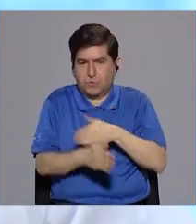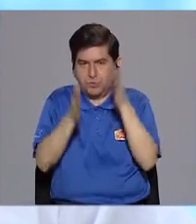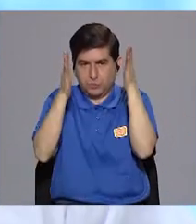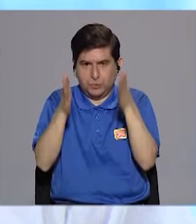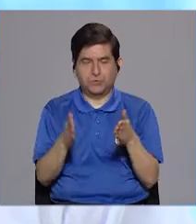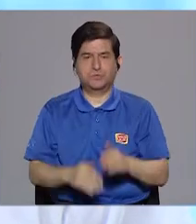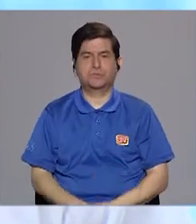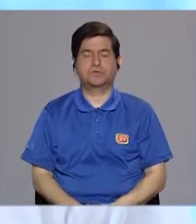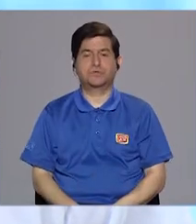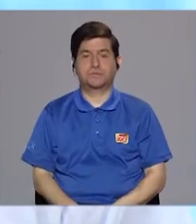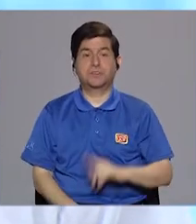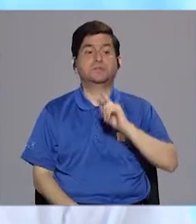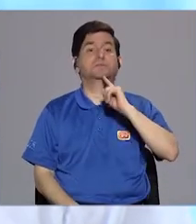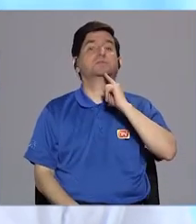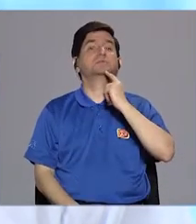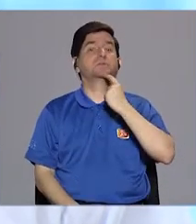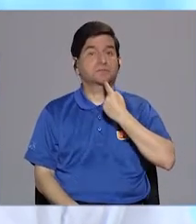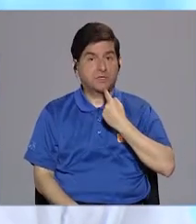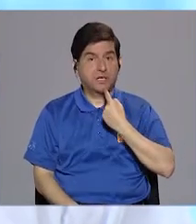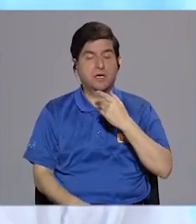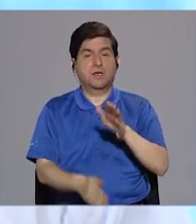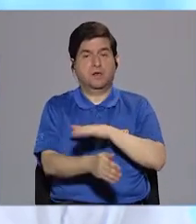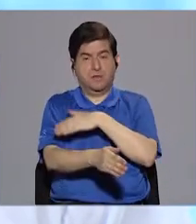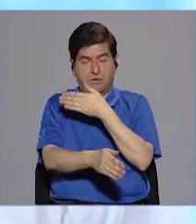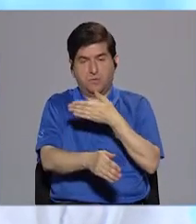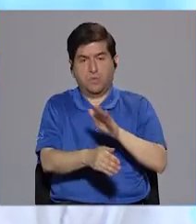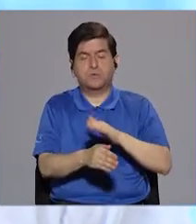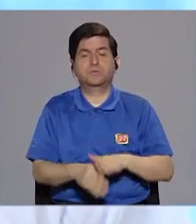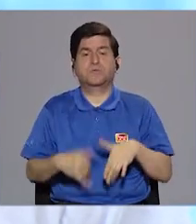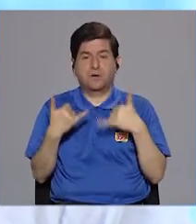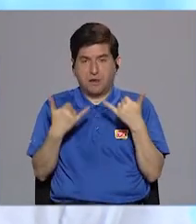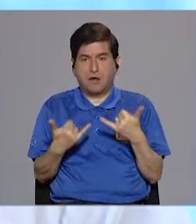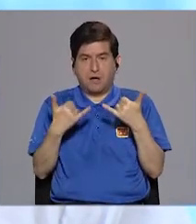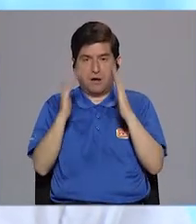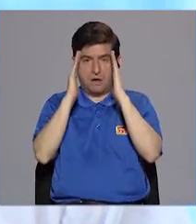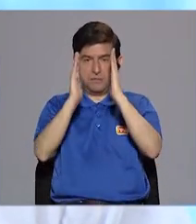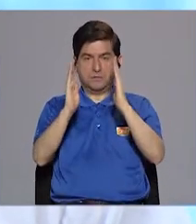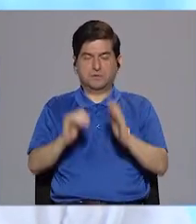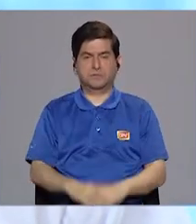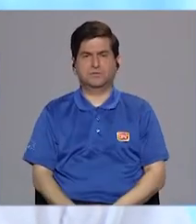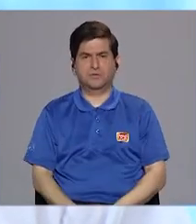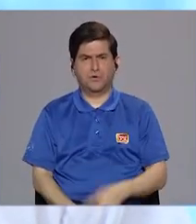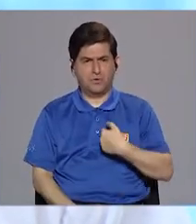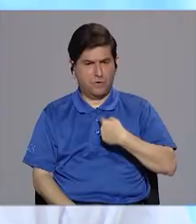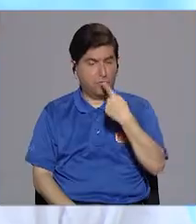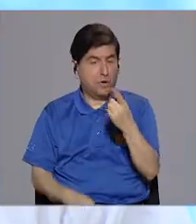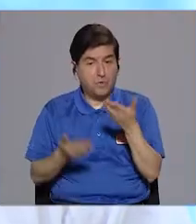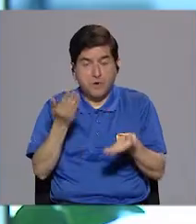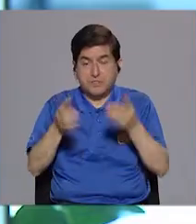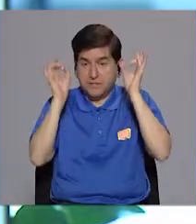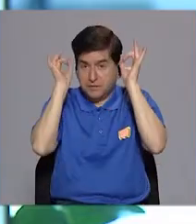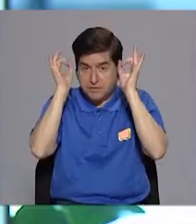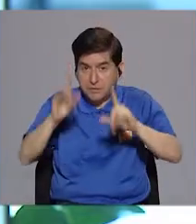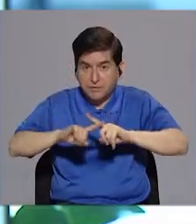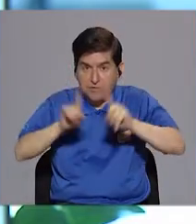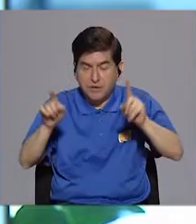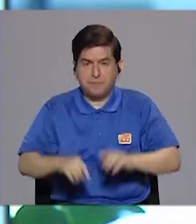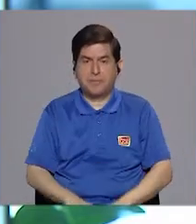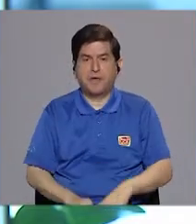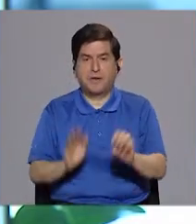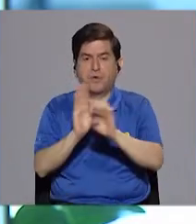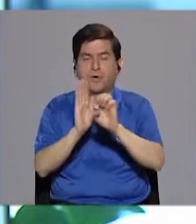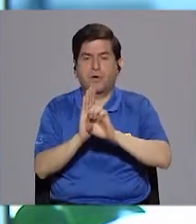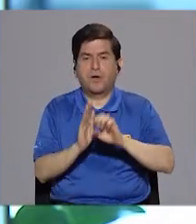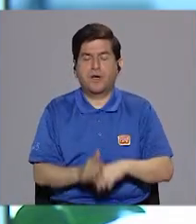músicos es tomar muy en serio la música contemporánea. Y vea que lo que voy a decir es una barbaridad, pero es el